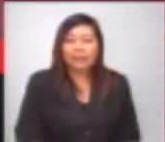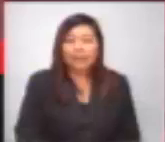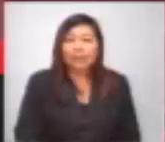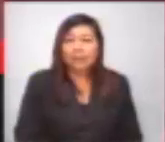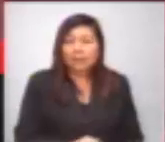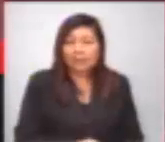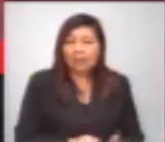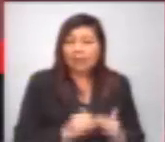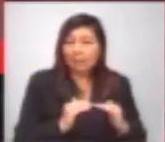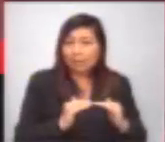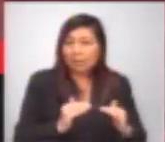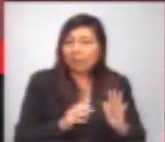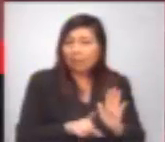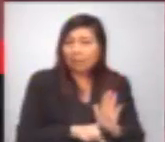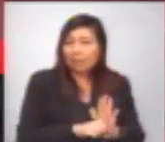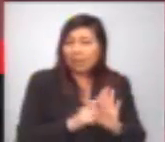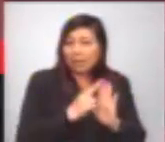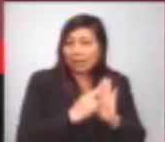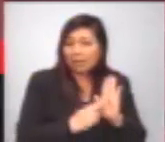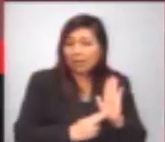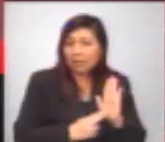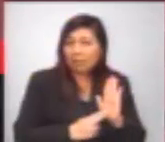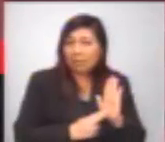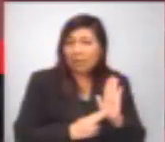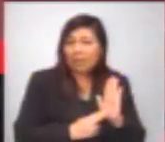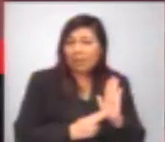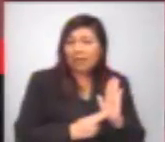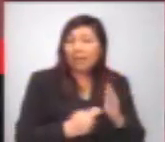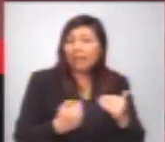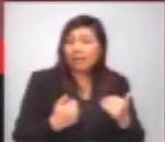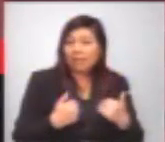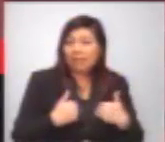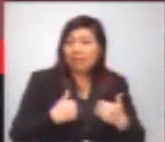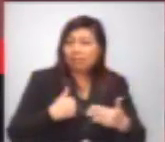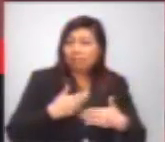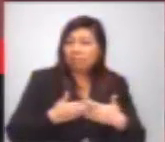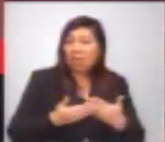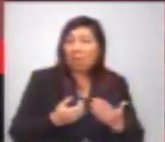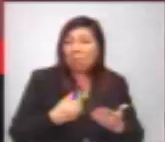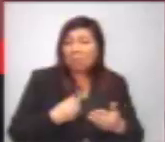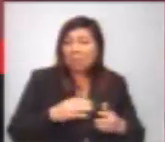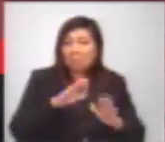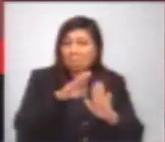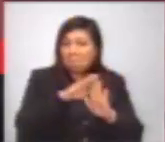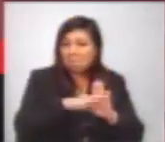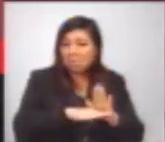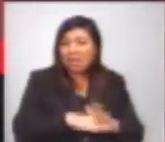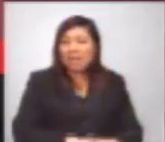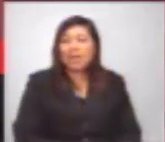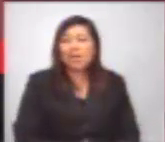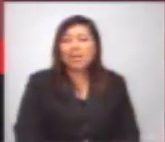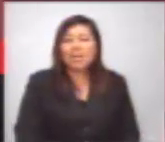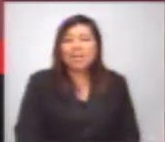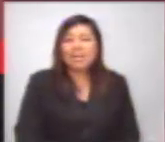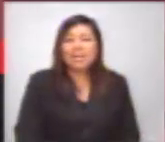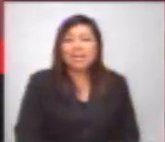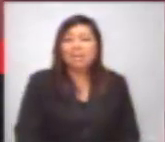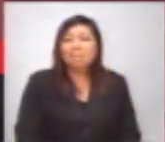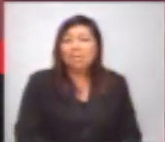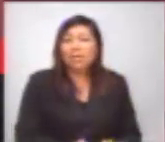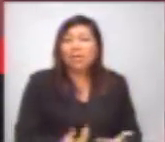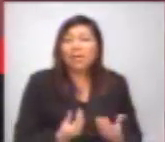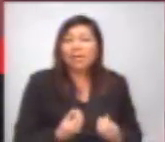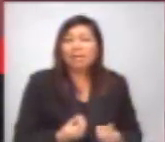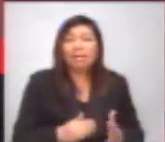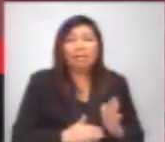¿Considera ella que esos parámetros fijados en el reglamento tienen que seguir o pueden disminuir? ¿No? Porque todavía